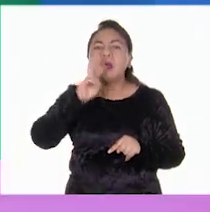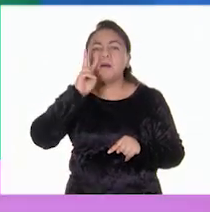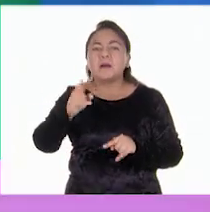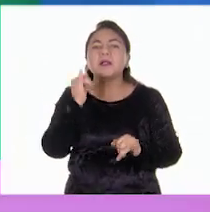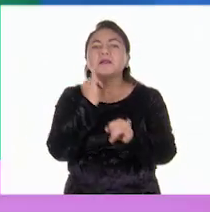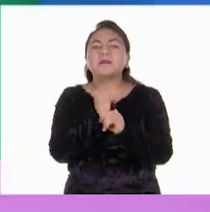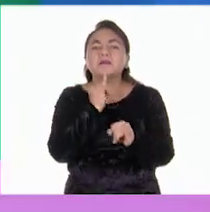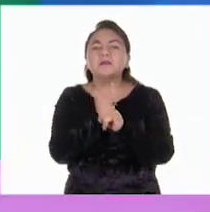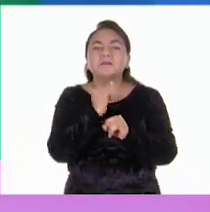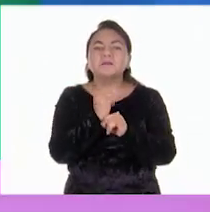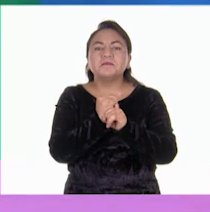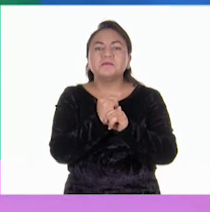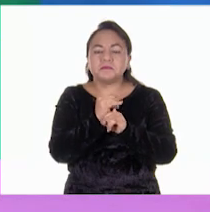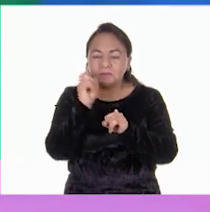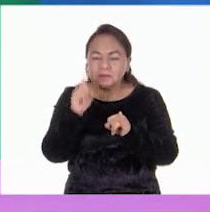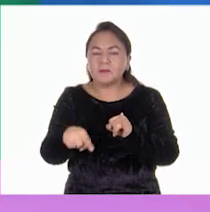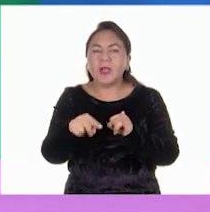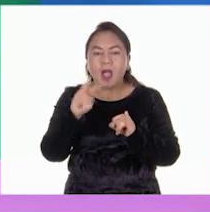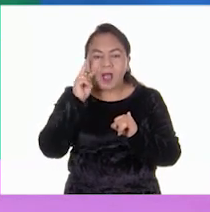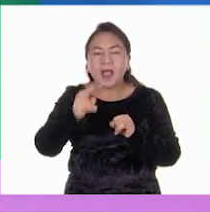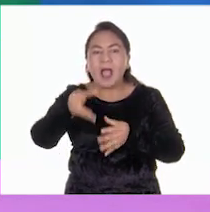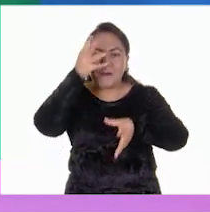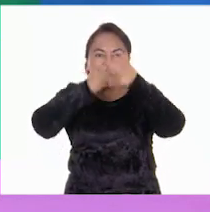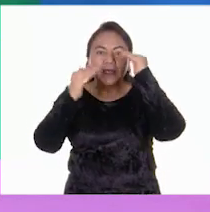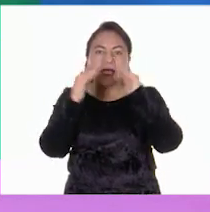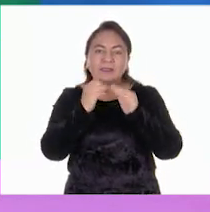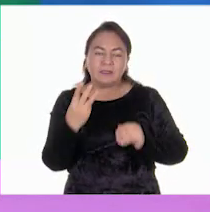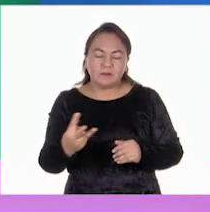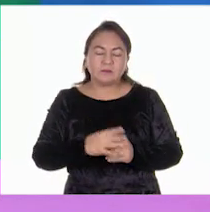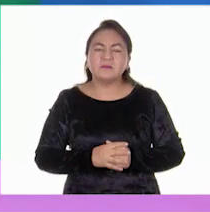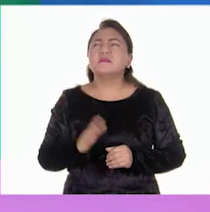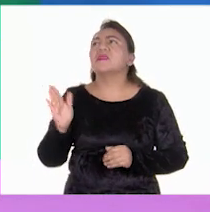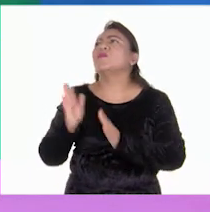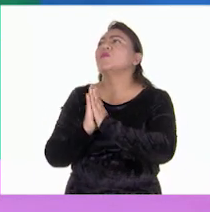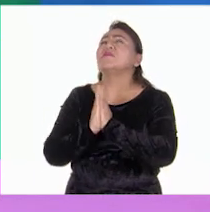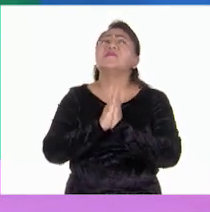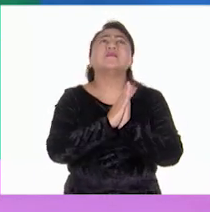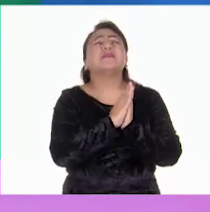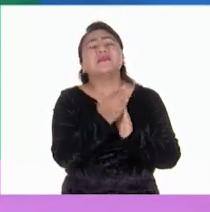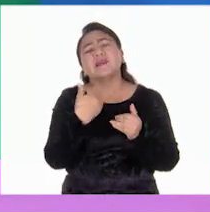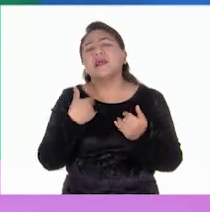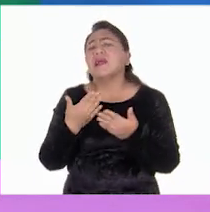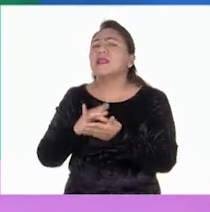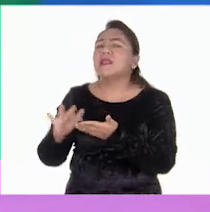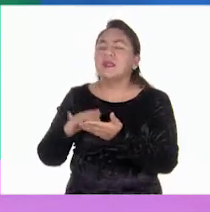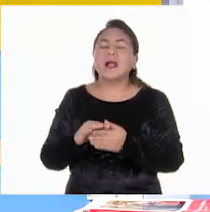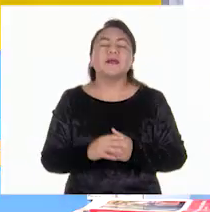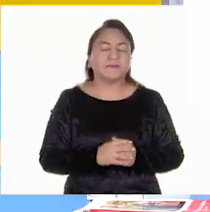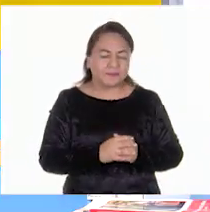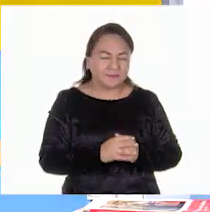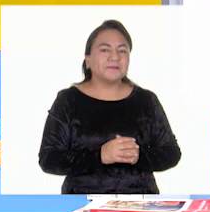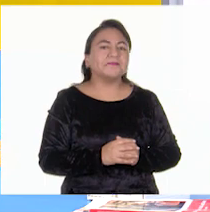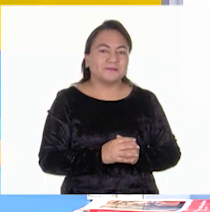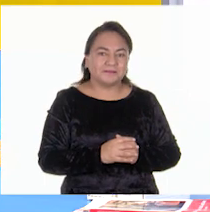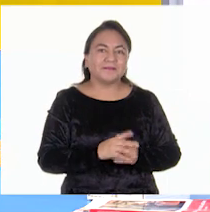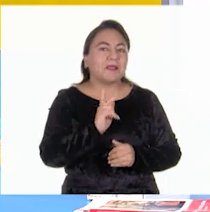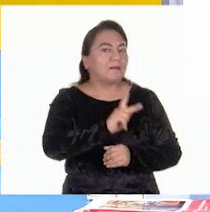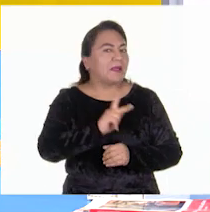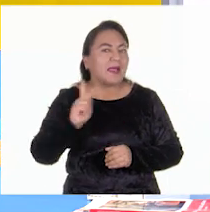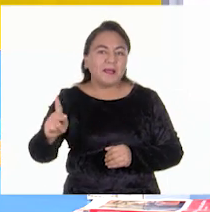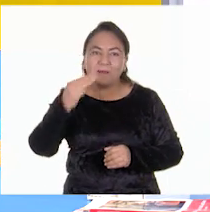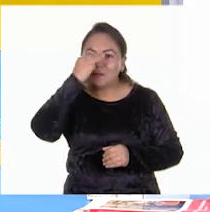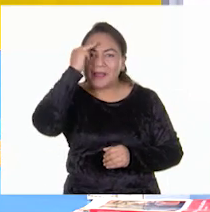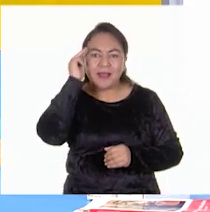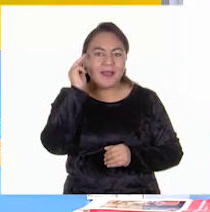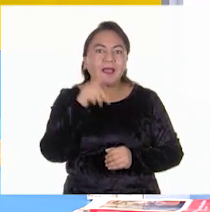3. Maestra, maestra, ya nos va a leer el cuento, por favor, por favor. Claro que sí, Tom. Y estás igual que María, quien